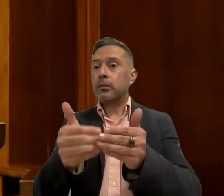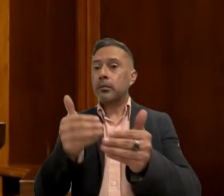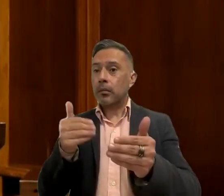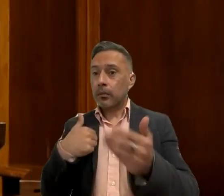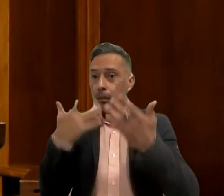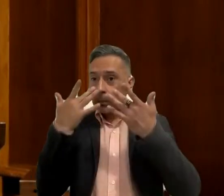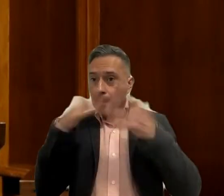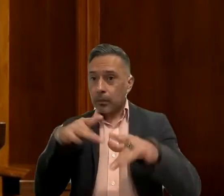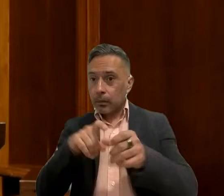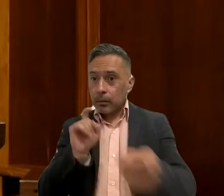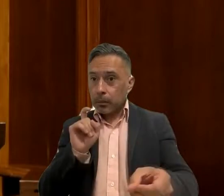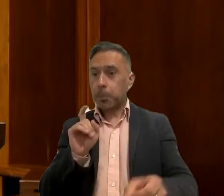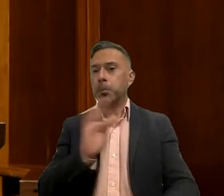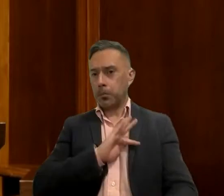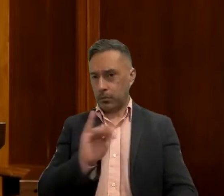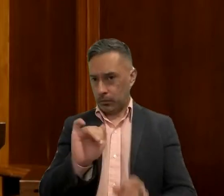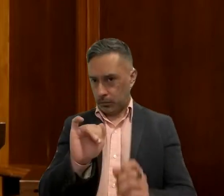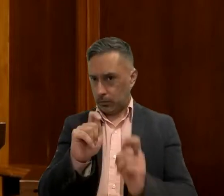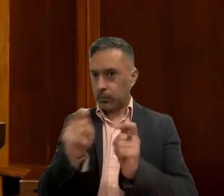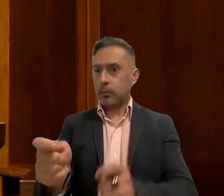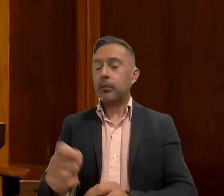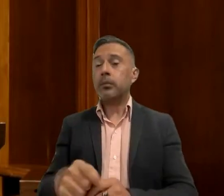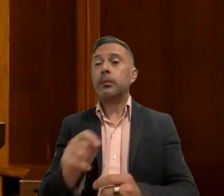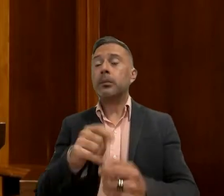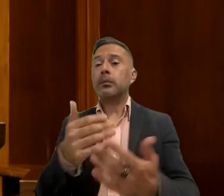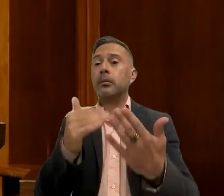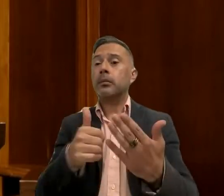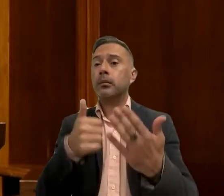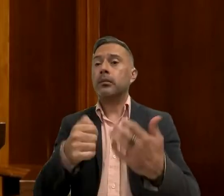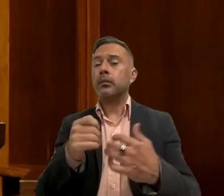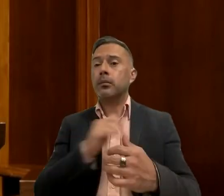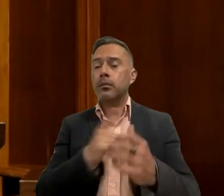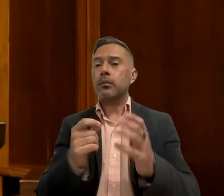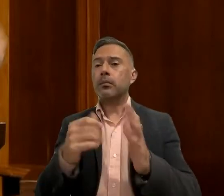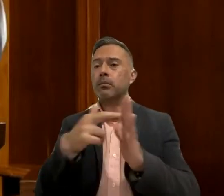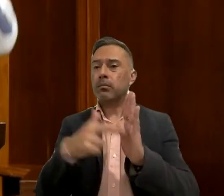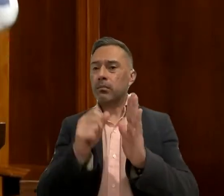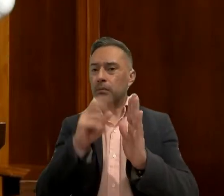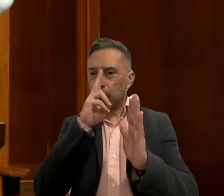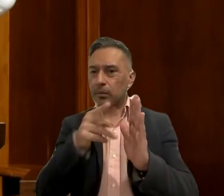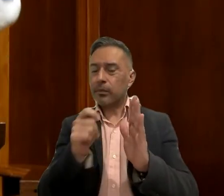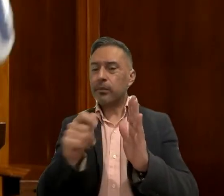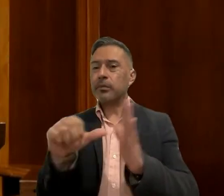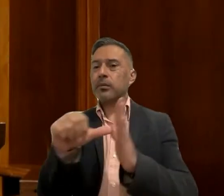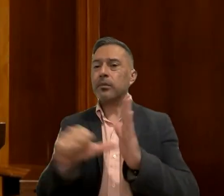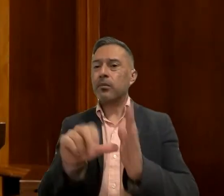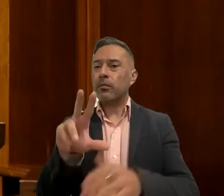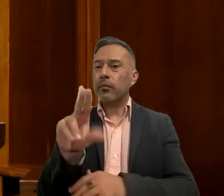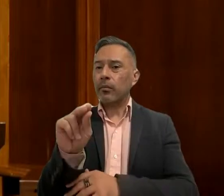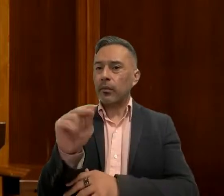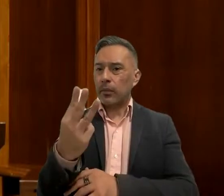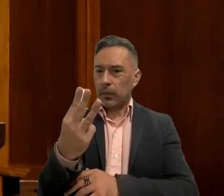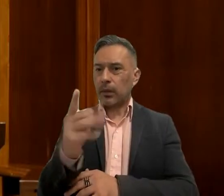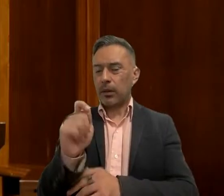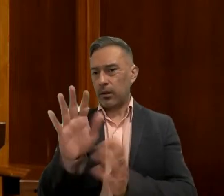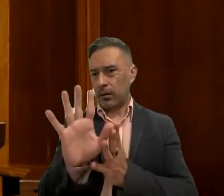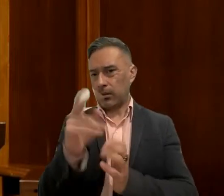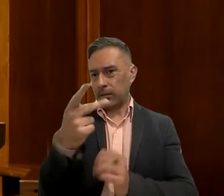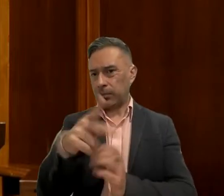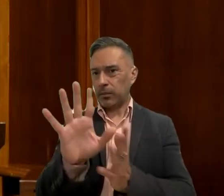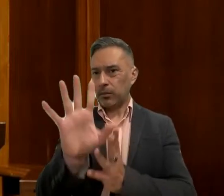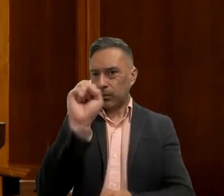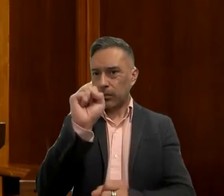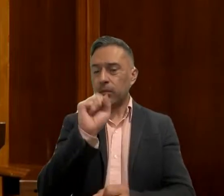estar comprendido en alguno de los impedimentos previstos por el artículo 83 de esta Constitución.